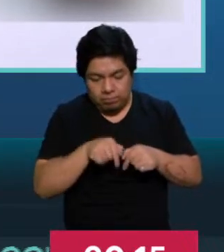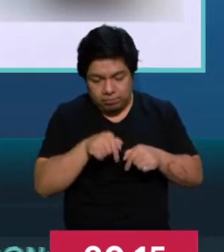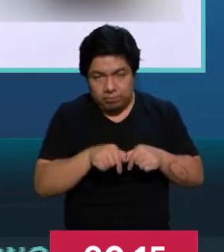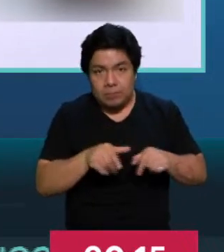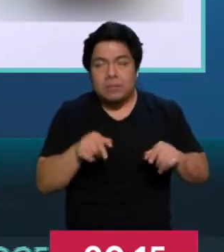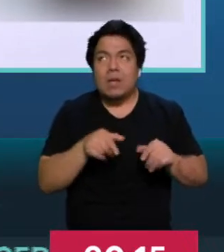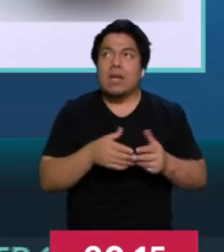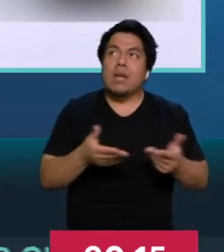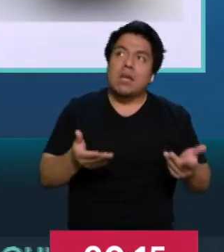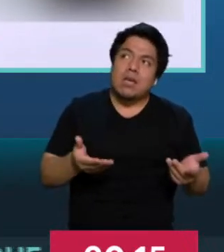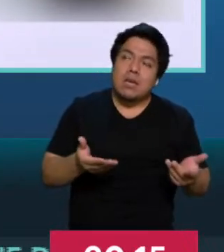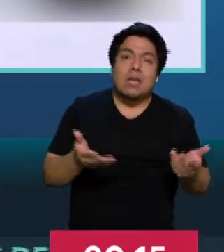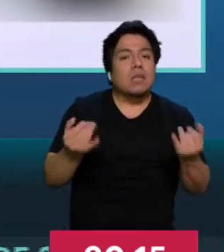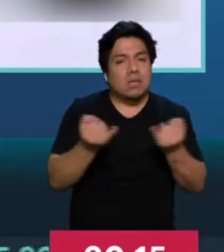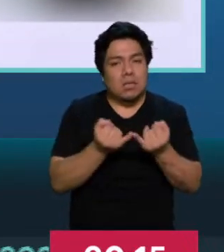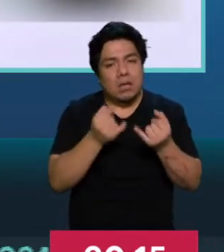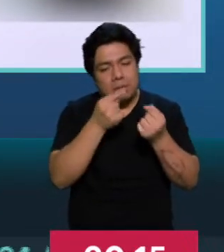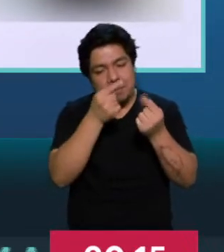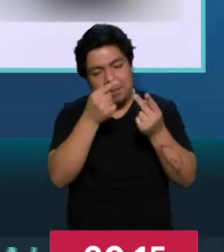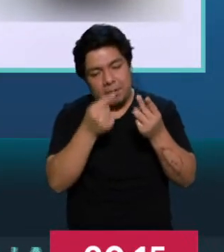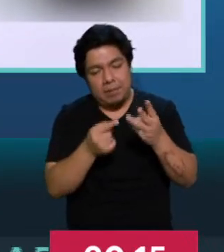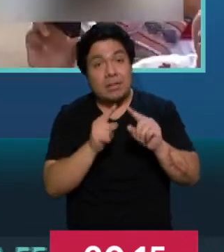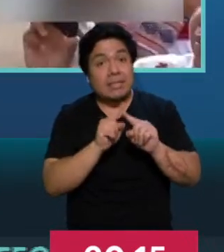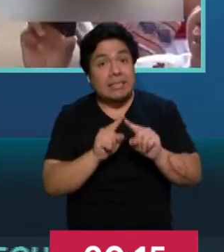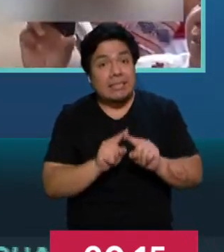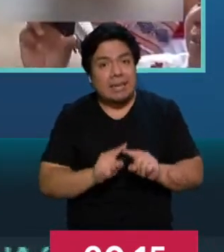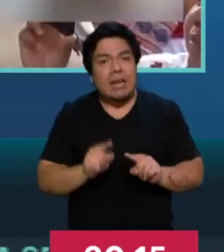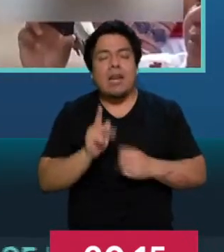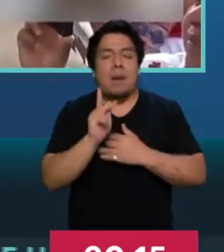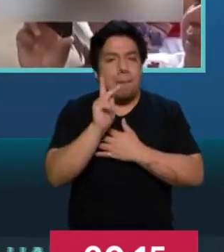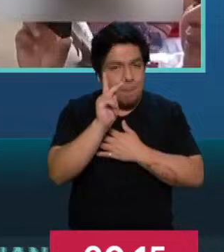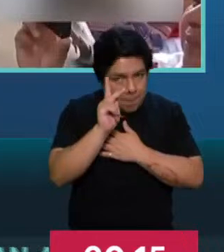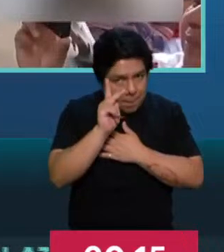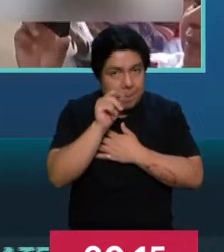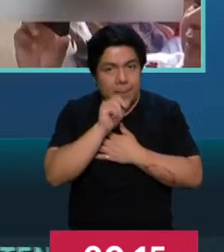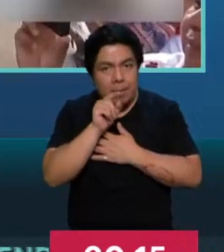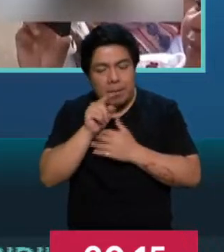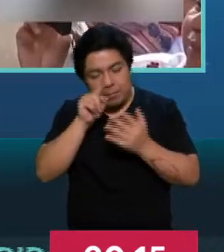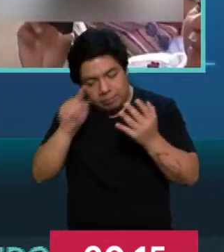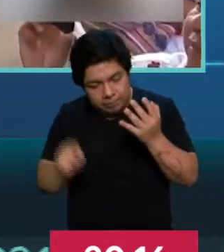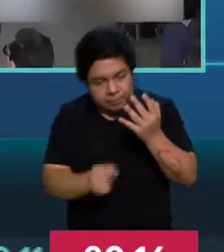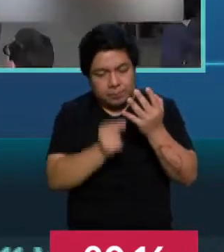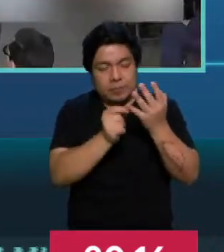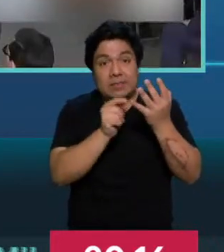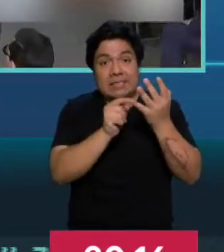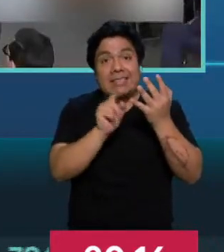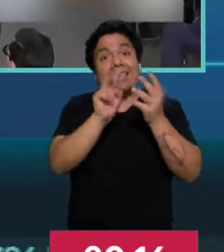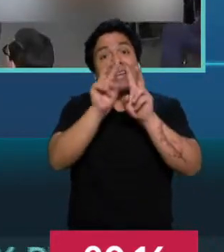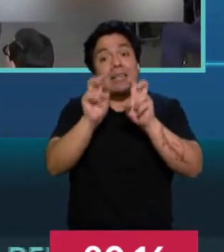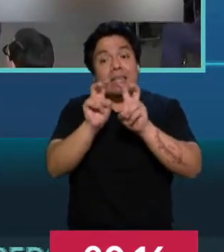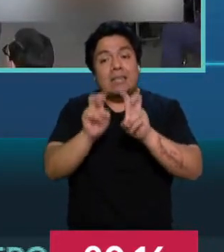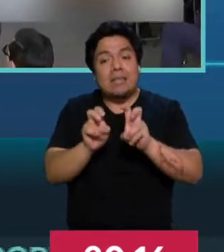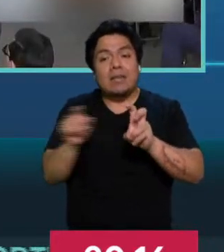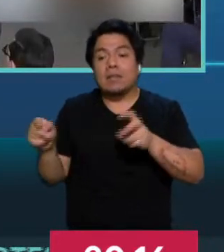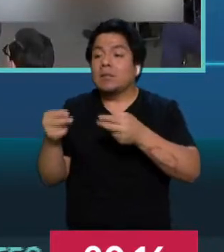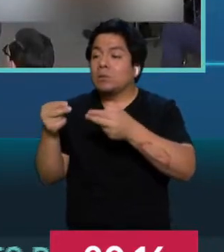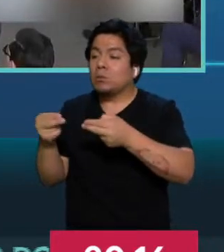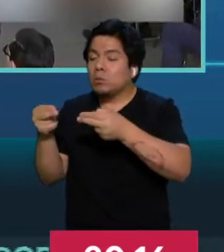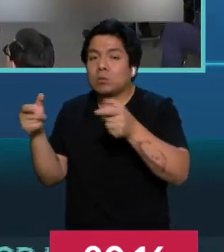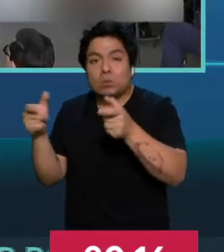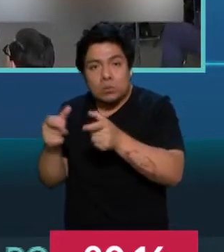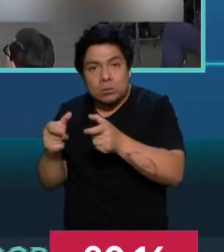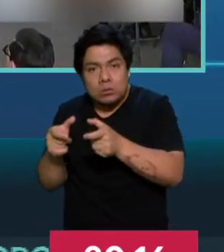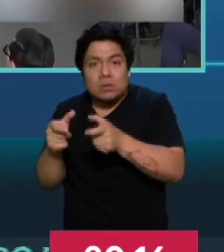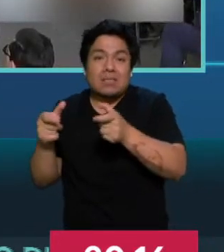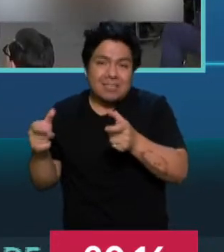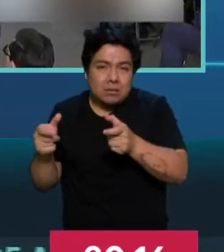digamos, punto también, o estos puntos diferentes, pero también se agrega el tema de las pequeñas empresas y